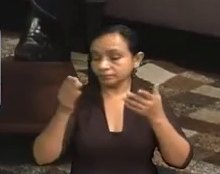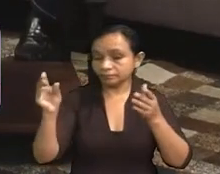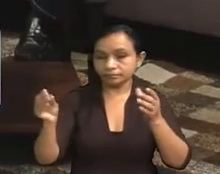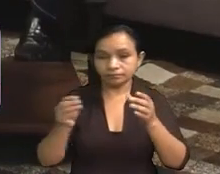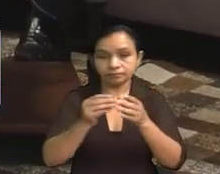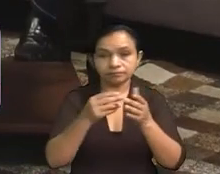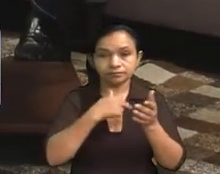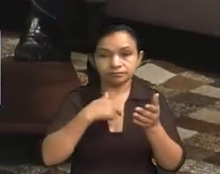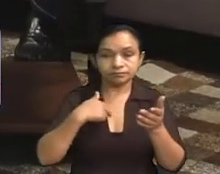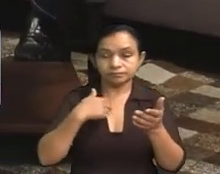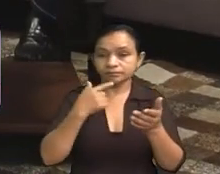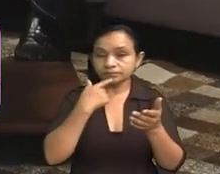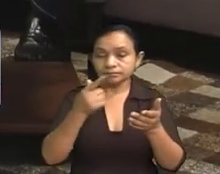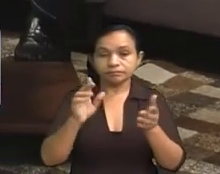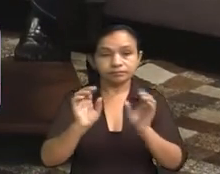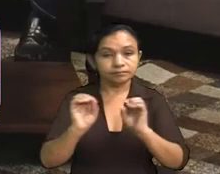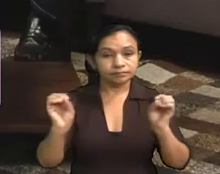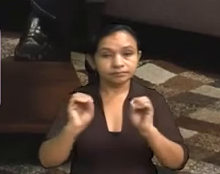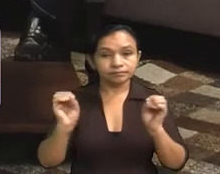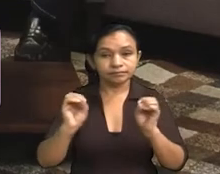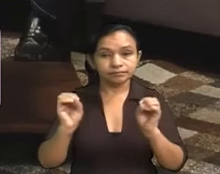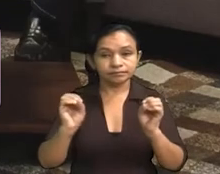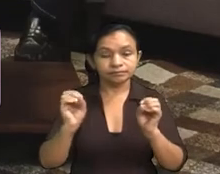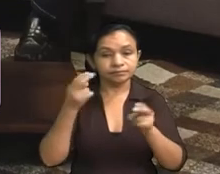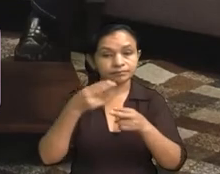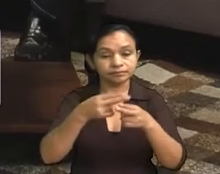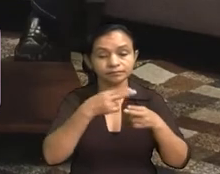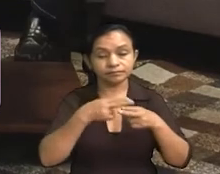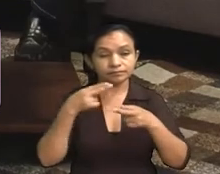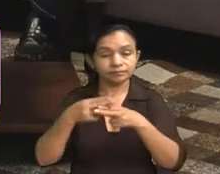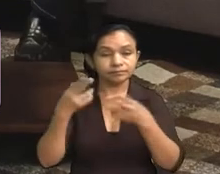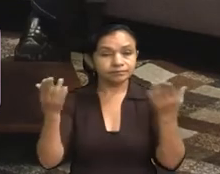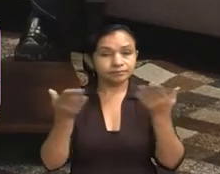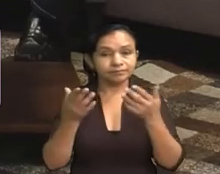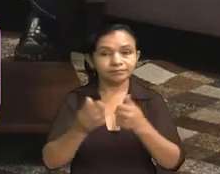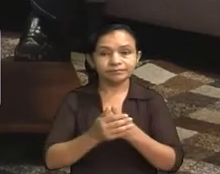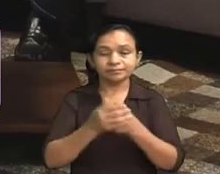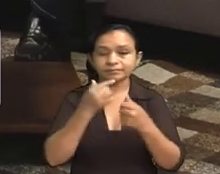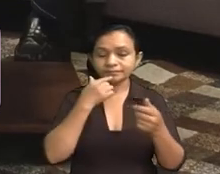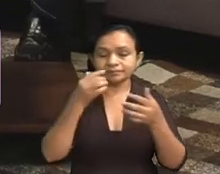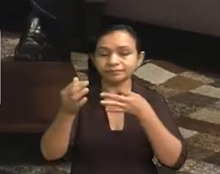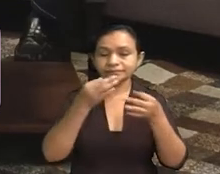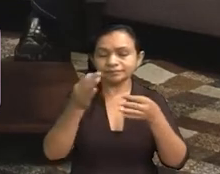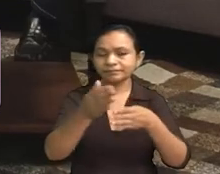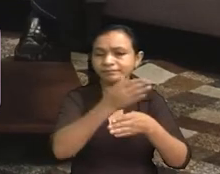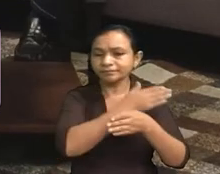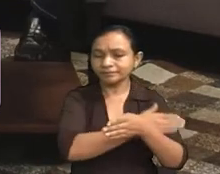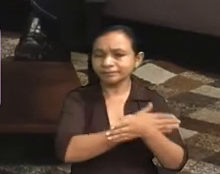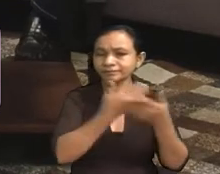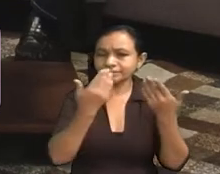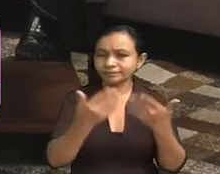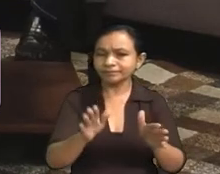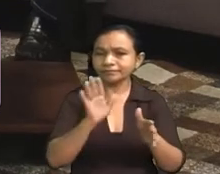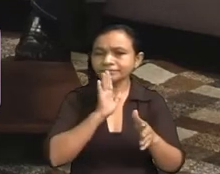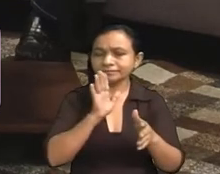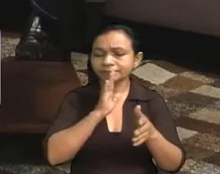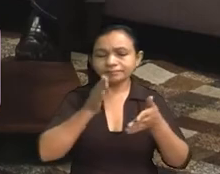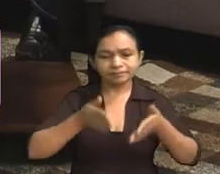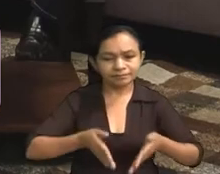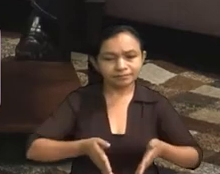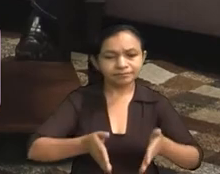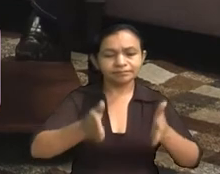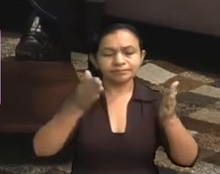La incorporación sin mencionártela, con nombre y apellido, te la he venido diciendo. Cuando hablamos de la carretera